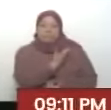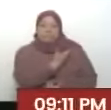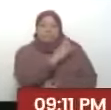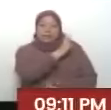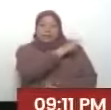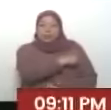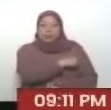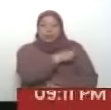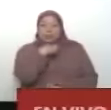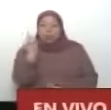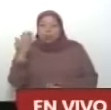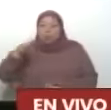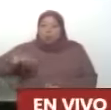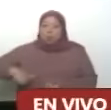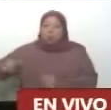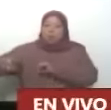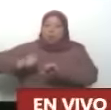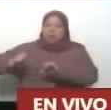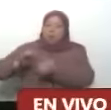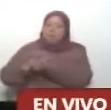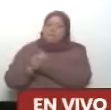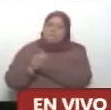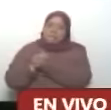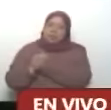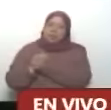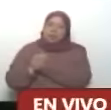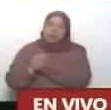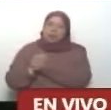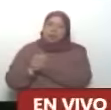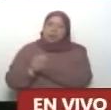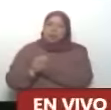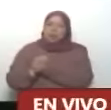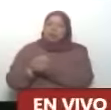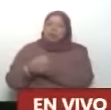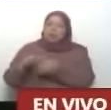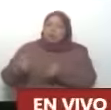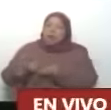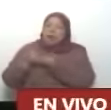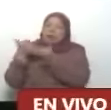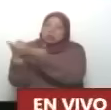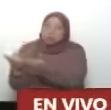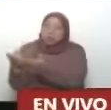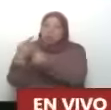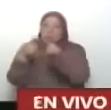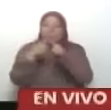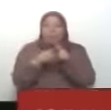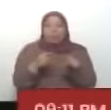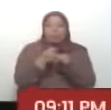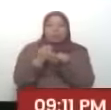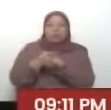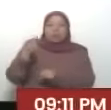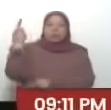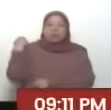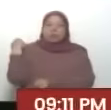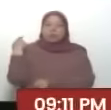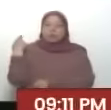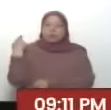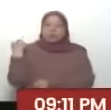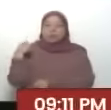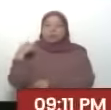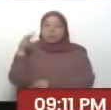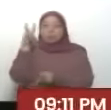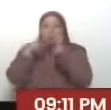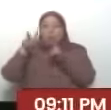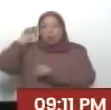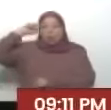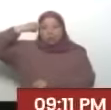palestino, hay un gran movimiento de solidaridad con el pueblo palestino y como esta todas las causas. Ayer, presidente, tuve la oportunidad de